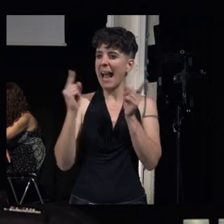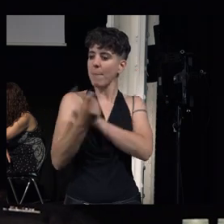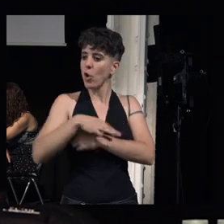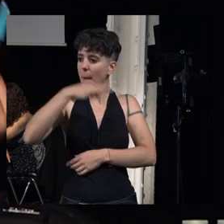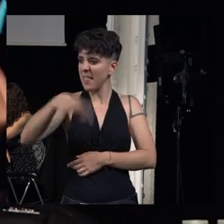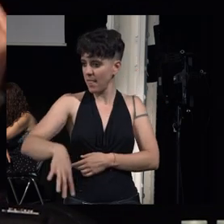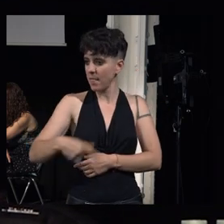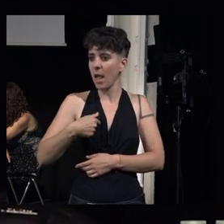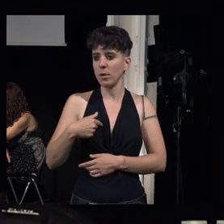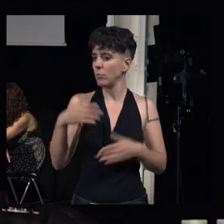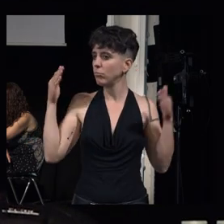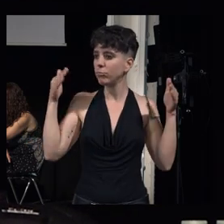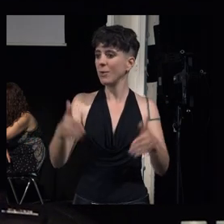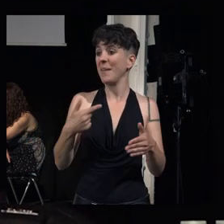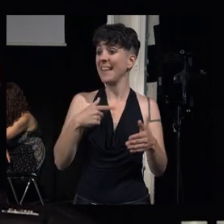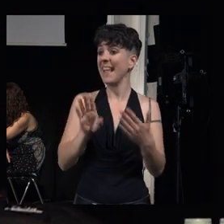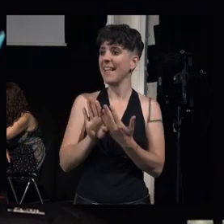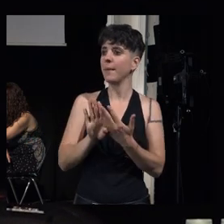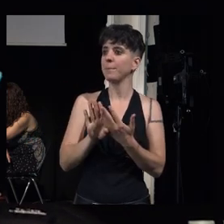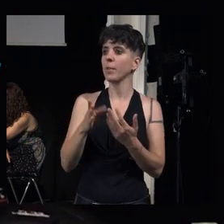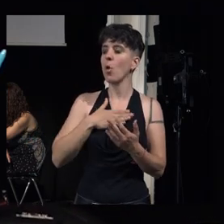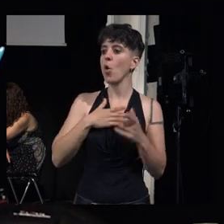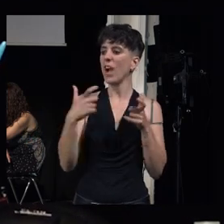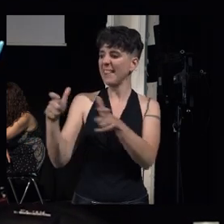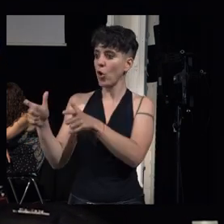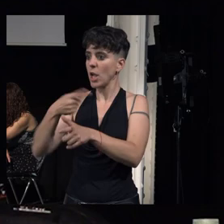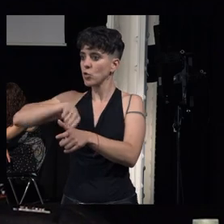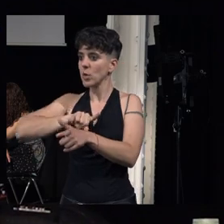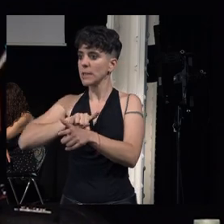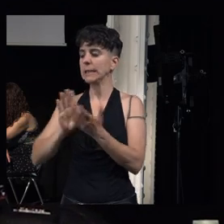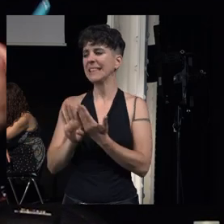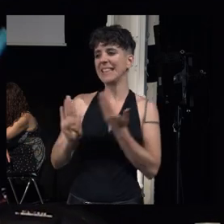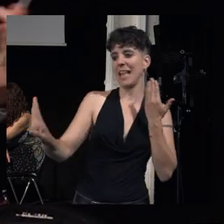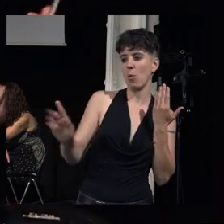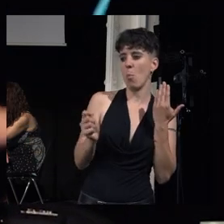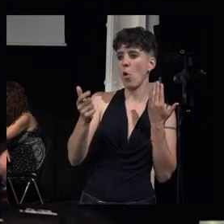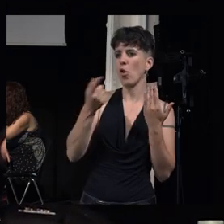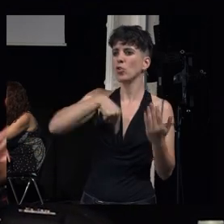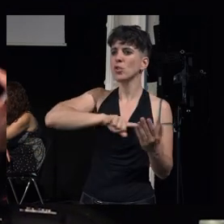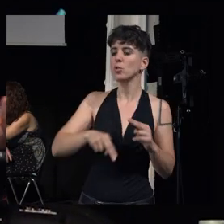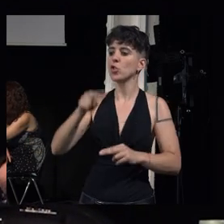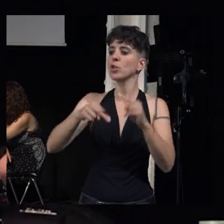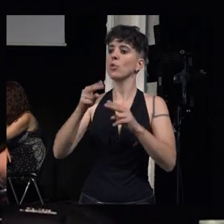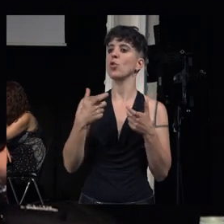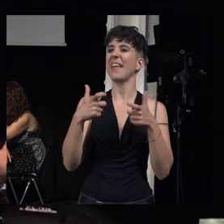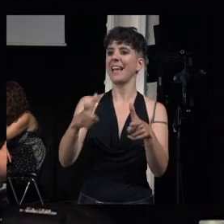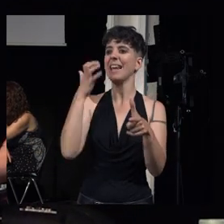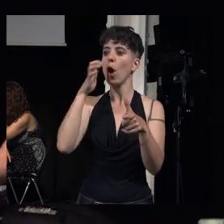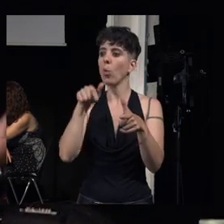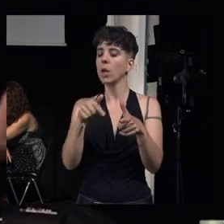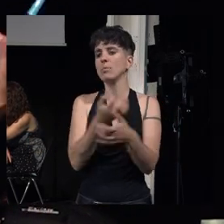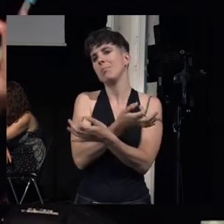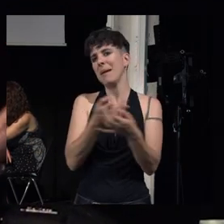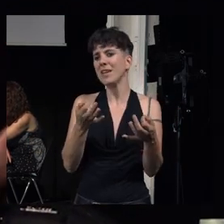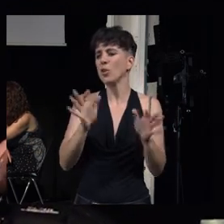y también esta necesidad de distanciarnos un poco de nuestras propias categorías. Hemos construido una categoría como lo queer, perfecto,